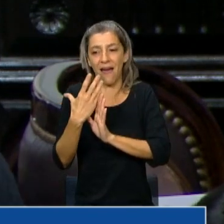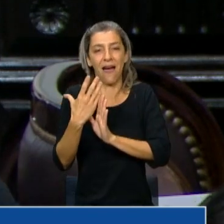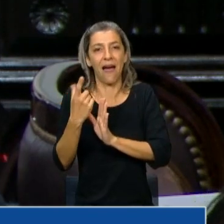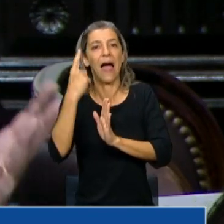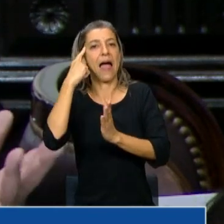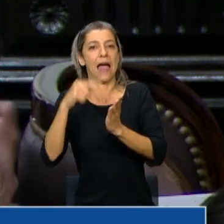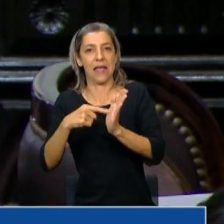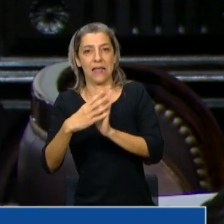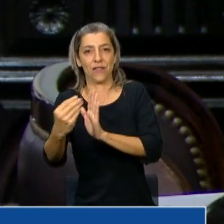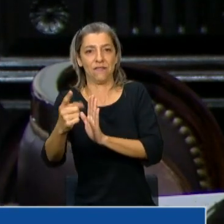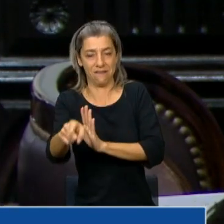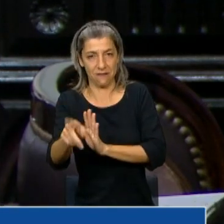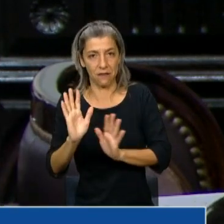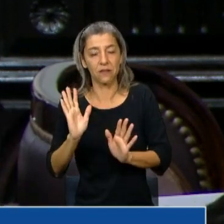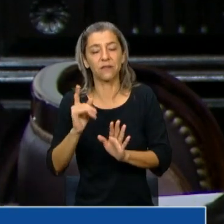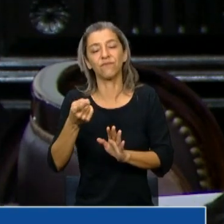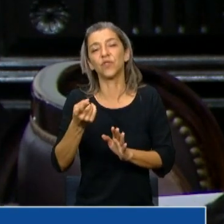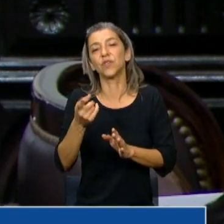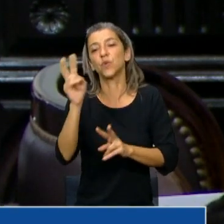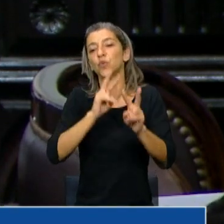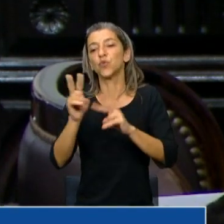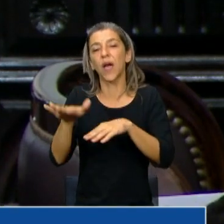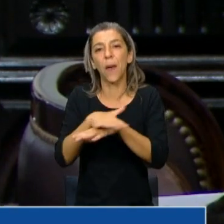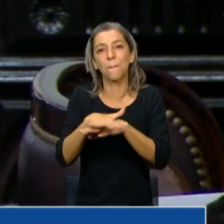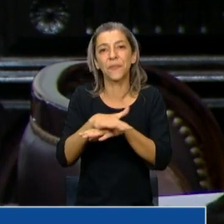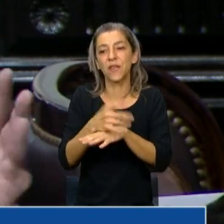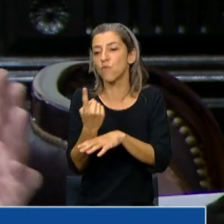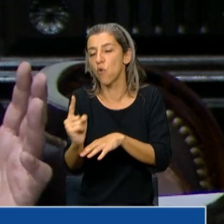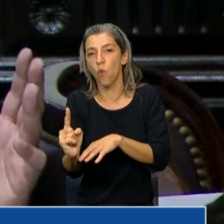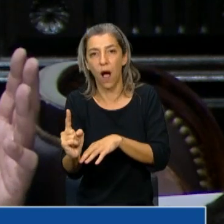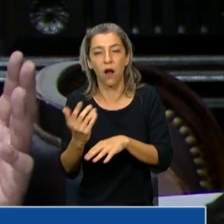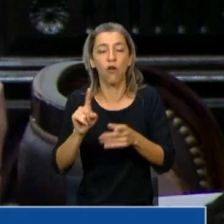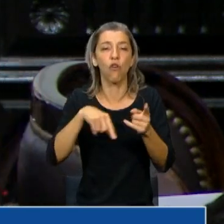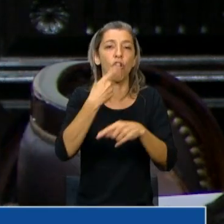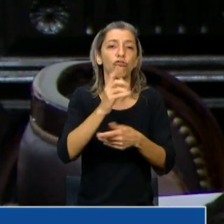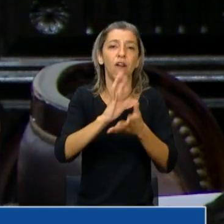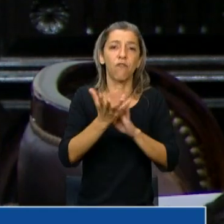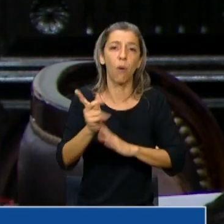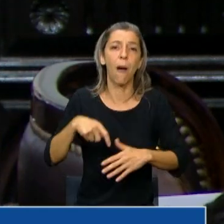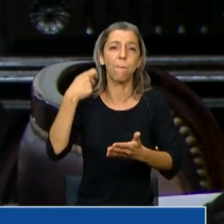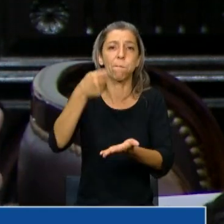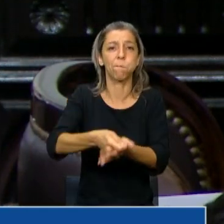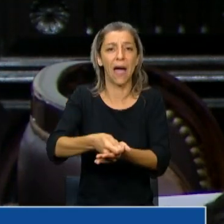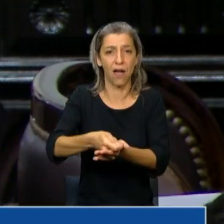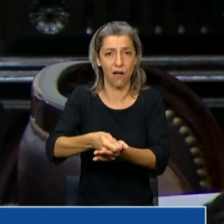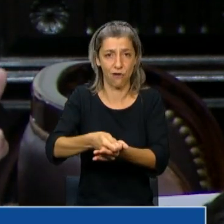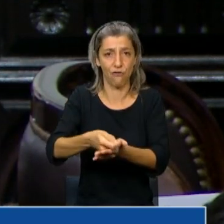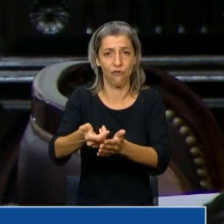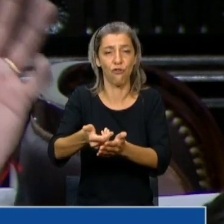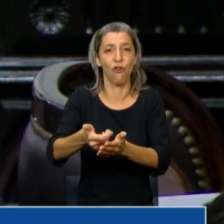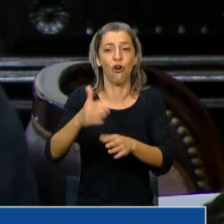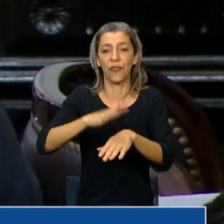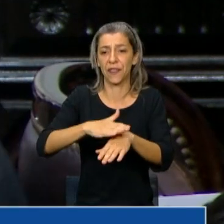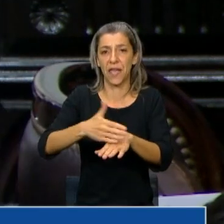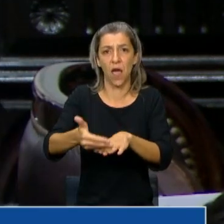ese es el que se implementará. Es bastante razonable. Pagos anticipados, otro tema importante que en